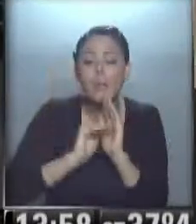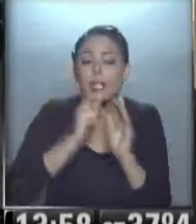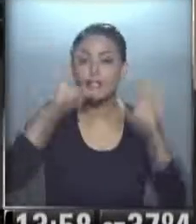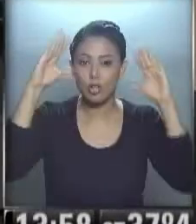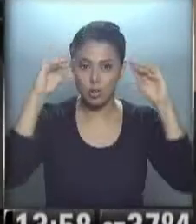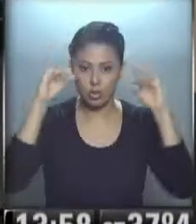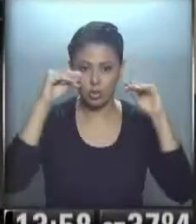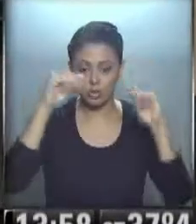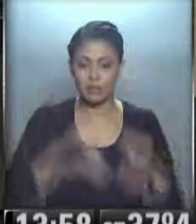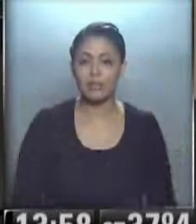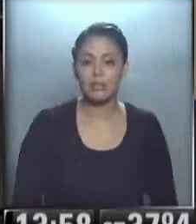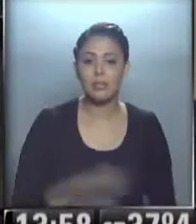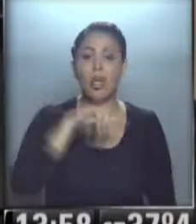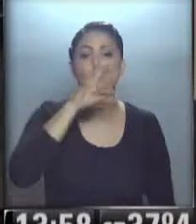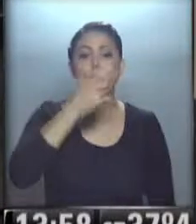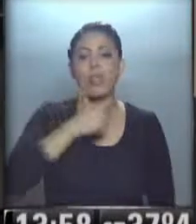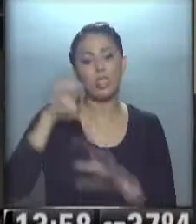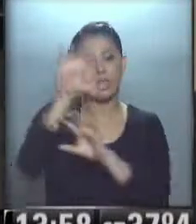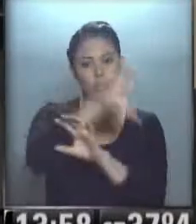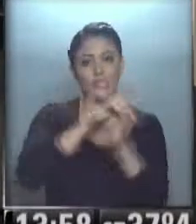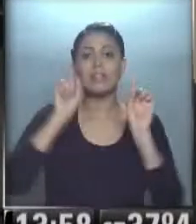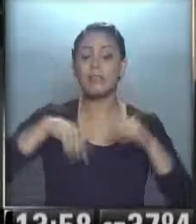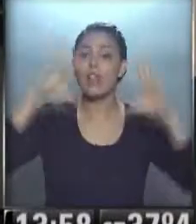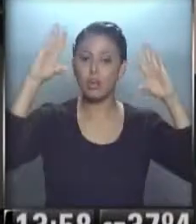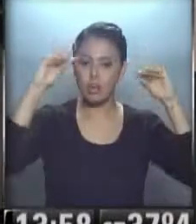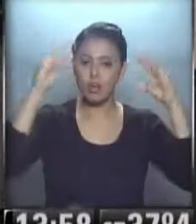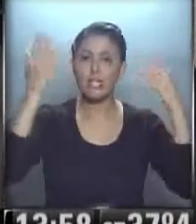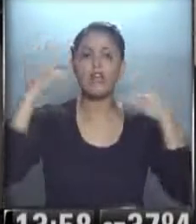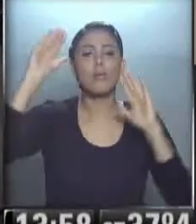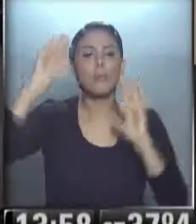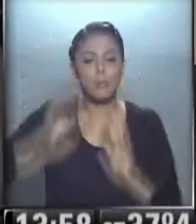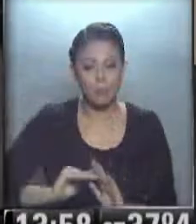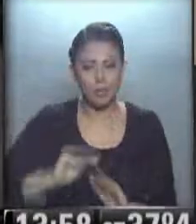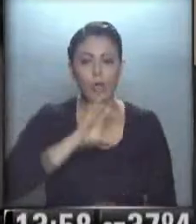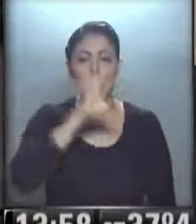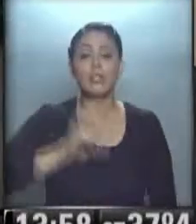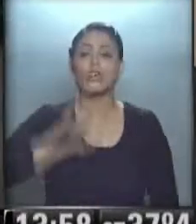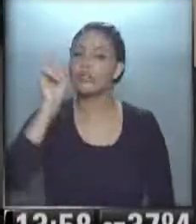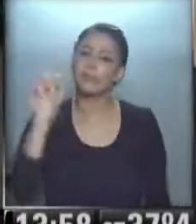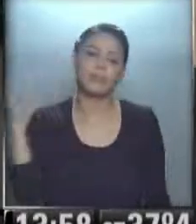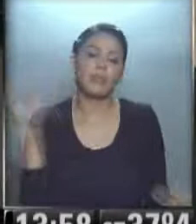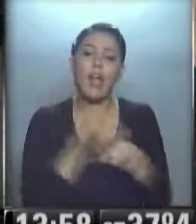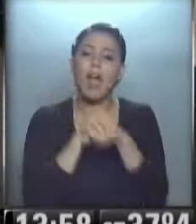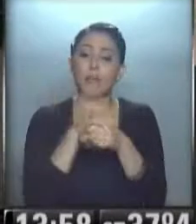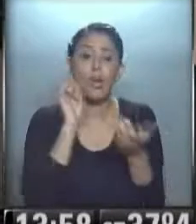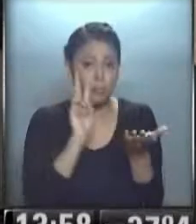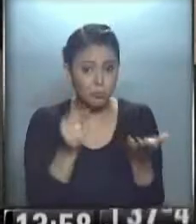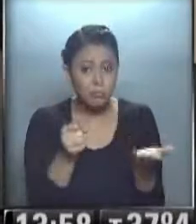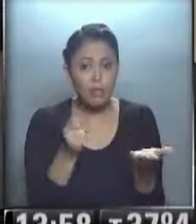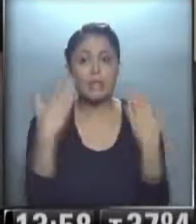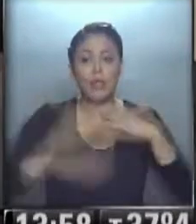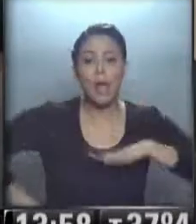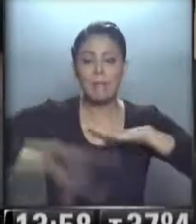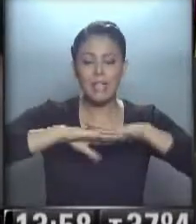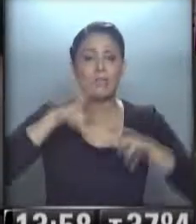noche finalmente. Cuyo también para la noche, afloja el calor. Noroeste, no, queridos amigos, fíjense. La